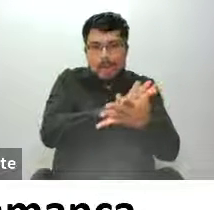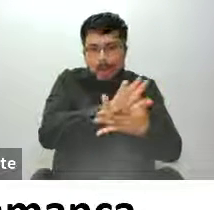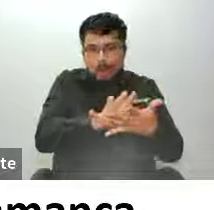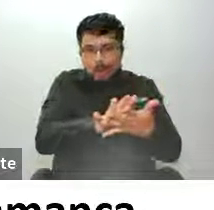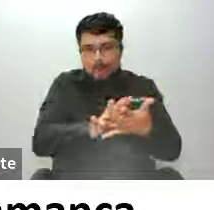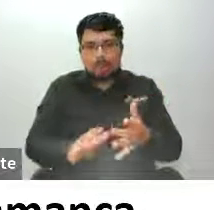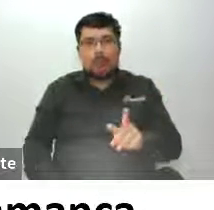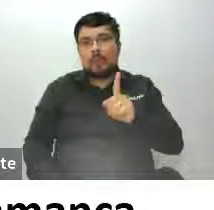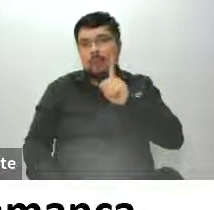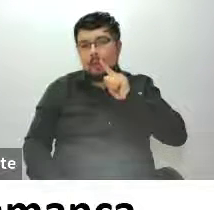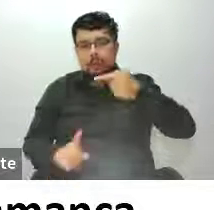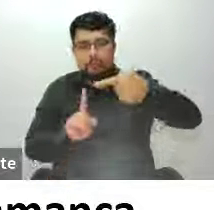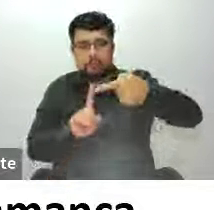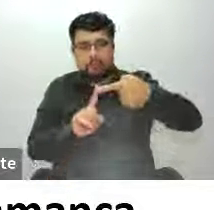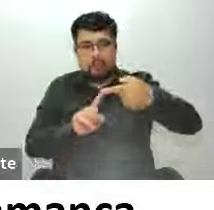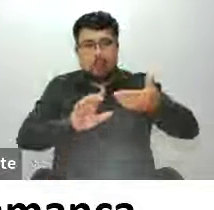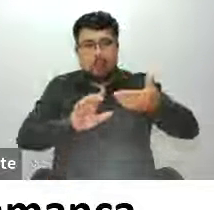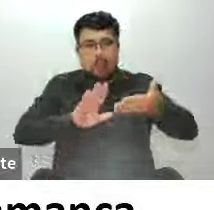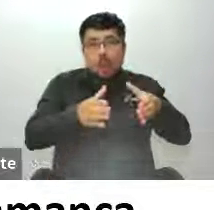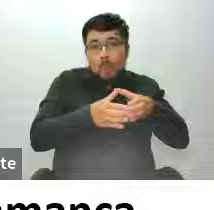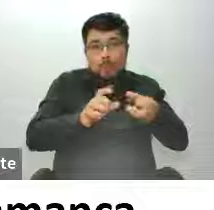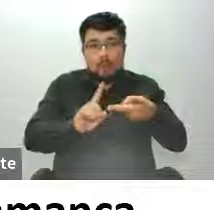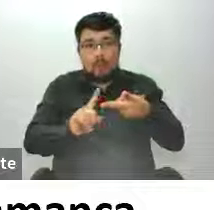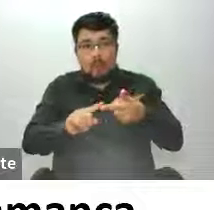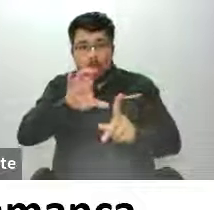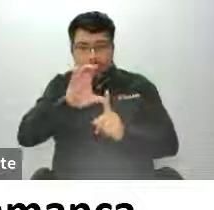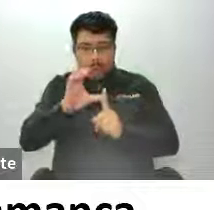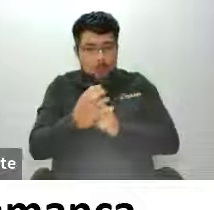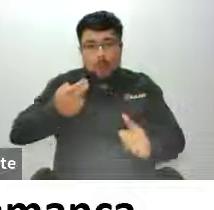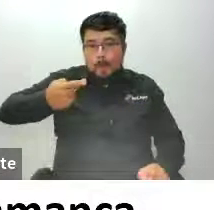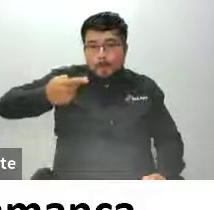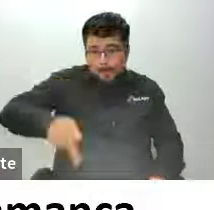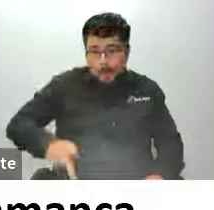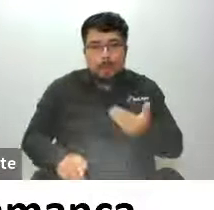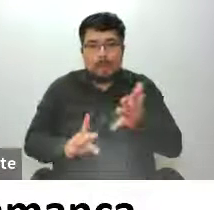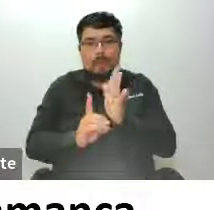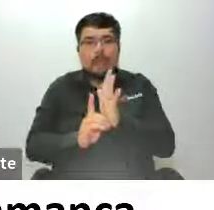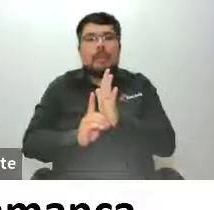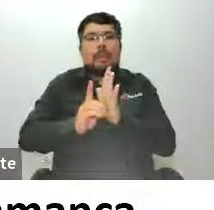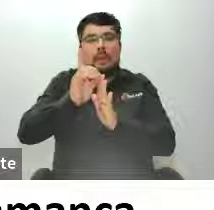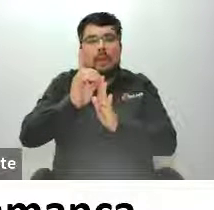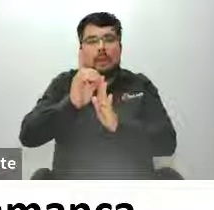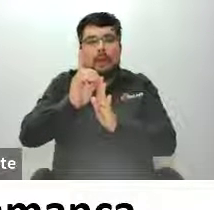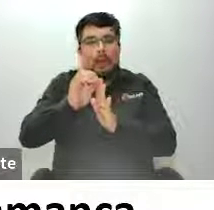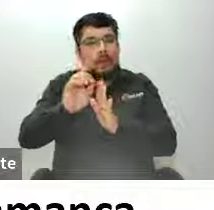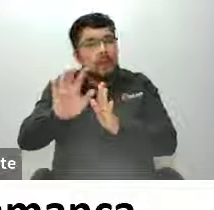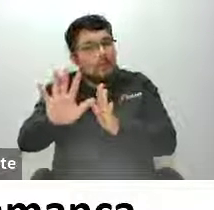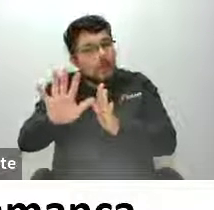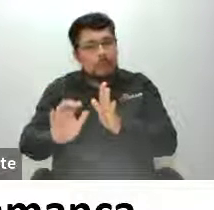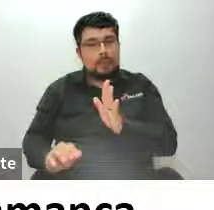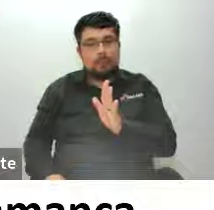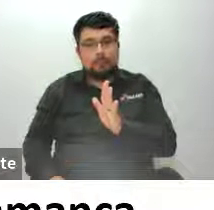tener que existir una cultura propia para ese desarrollo. Y pareciera que en algunos